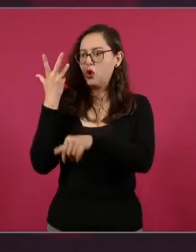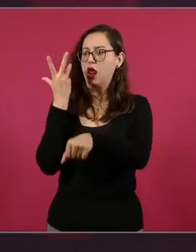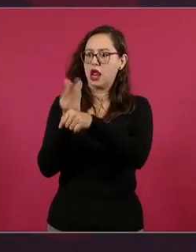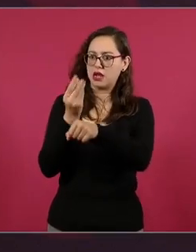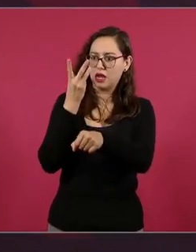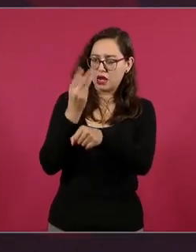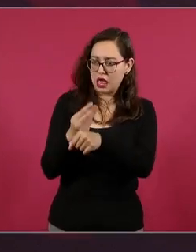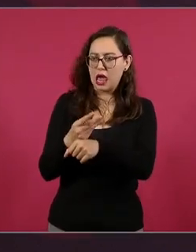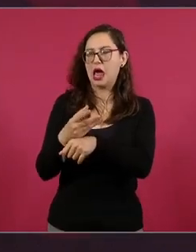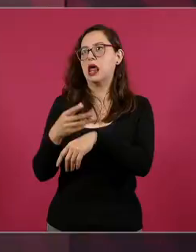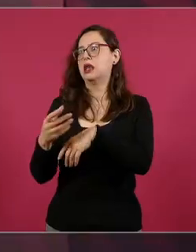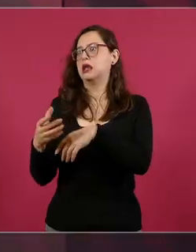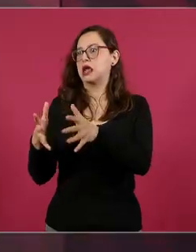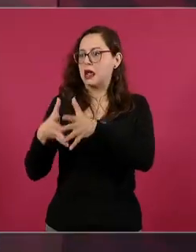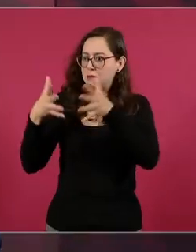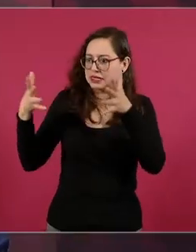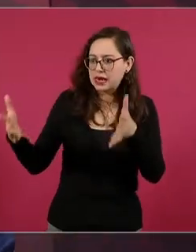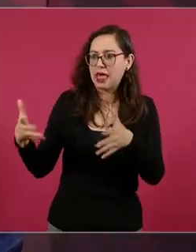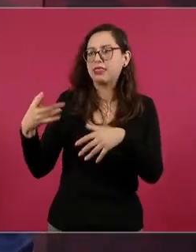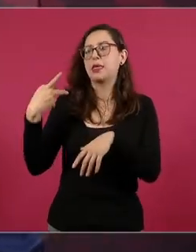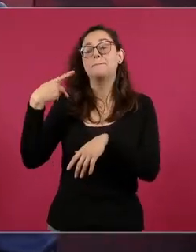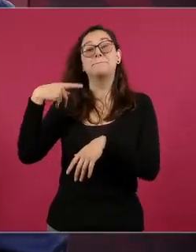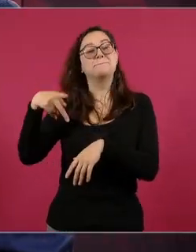mejoramiento, construcción de vivienda nueva, pero